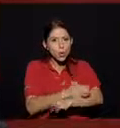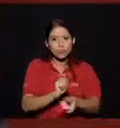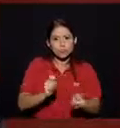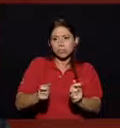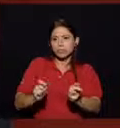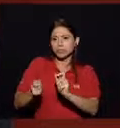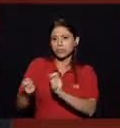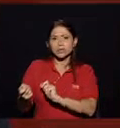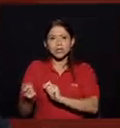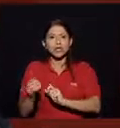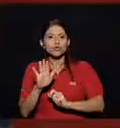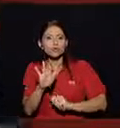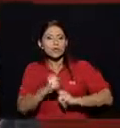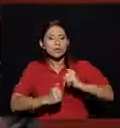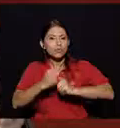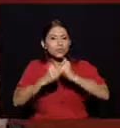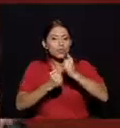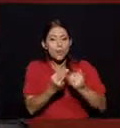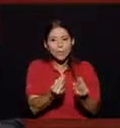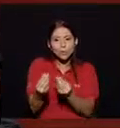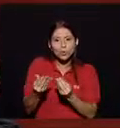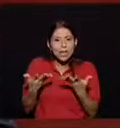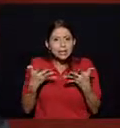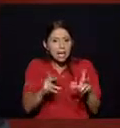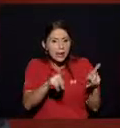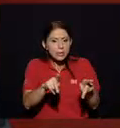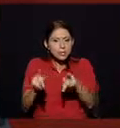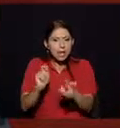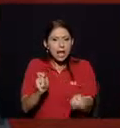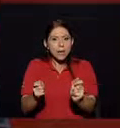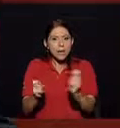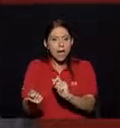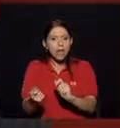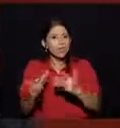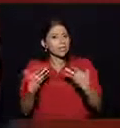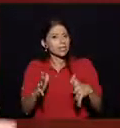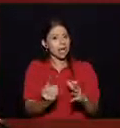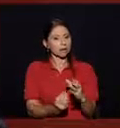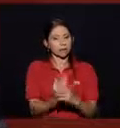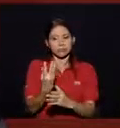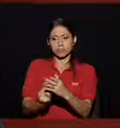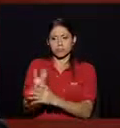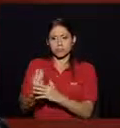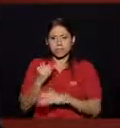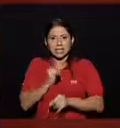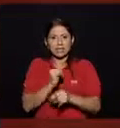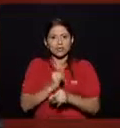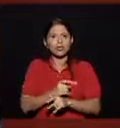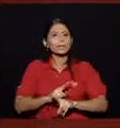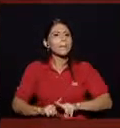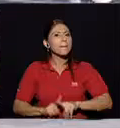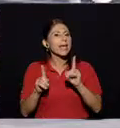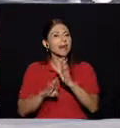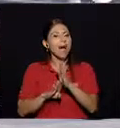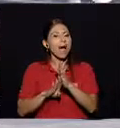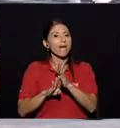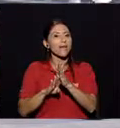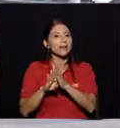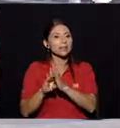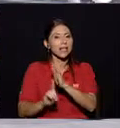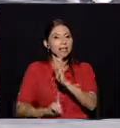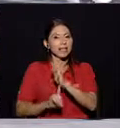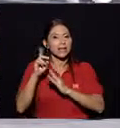su estructura productiva, ha crecido su población, ha cambiado su composición, se han creado instituciones, pero el avance en desarrollo